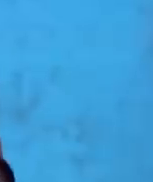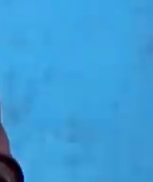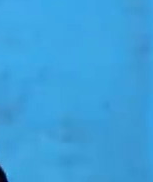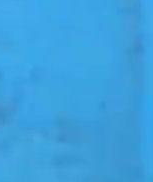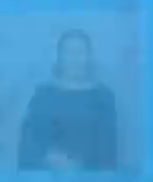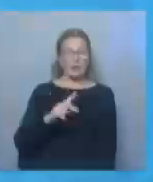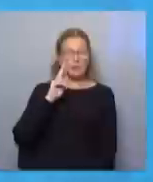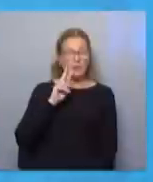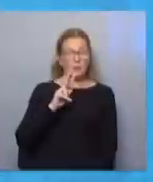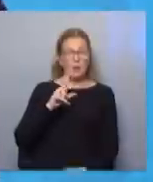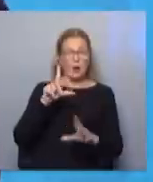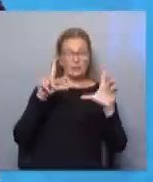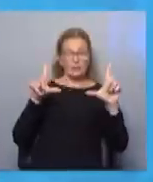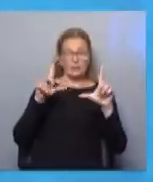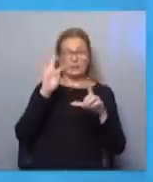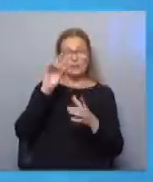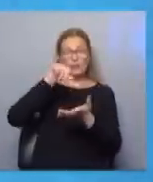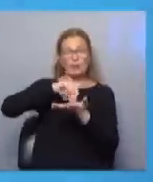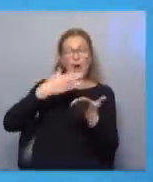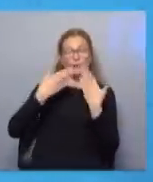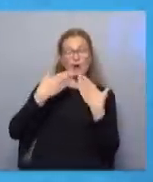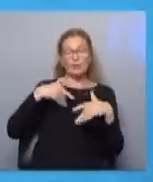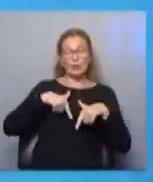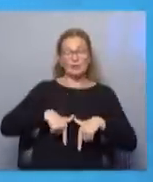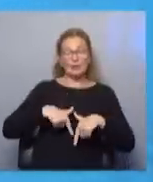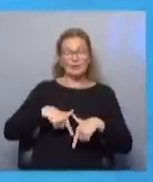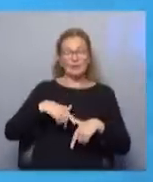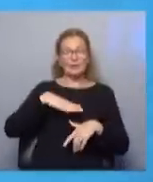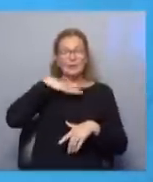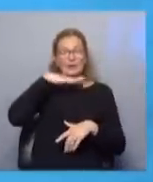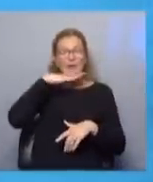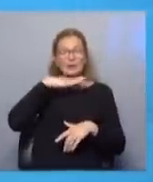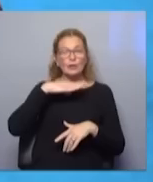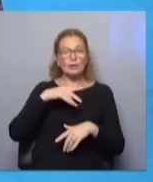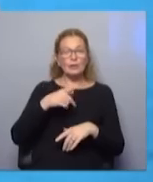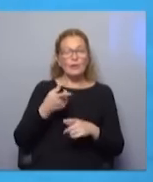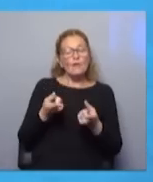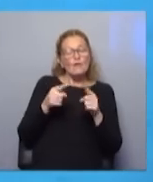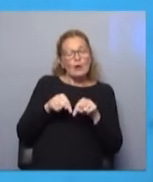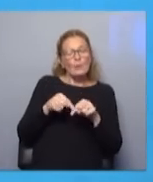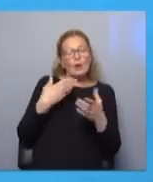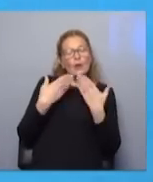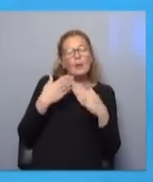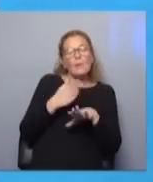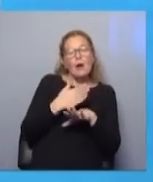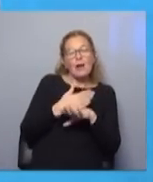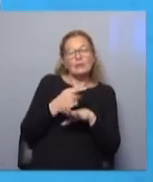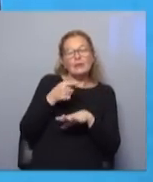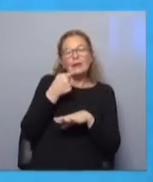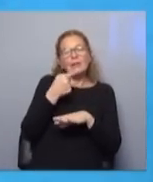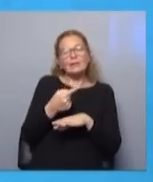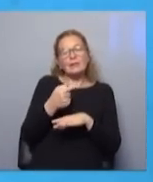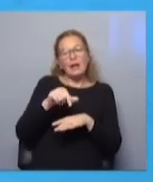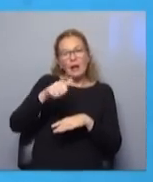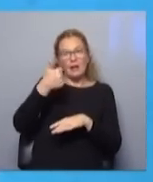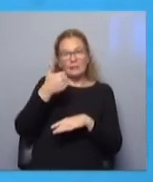en la ciudad conversando con el intendente de canalones yamandú orsi yo retomo algo de lo que hablábamos recién en el primer bloque en eso que usted mencionaba del